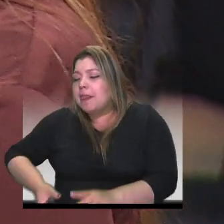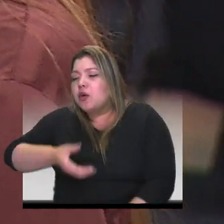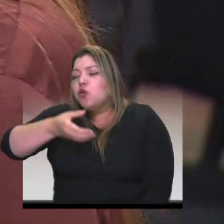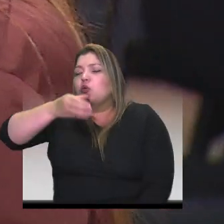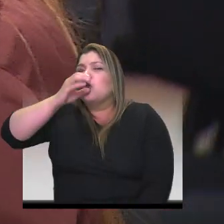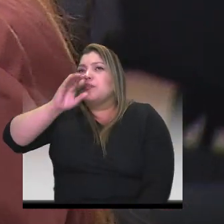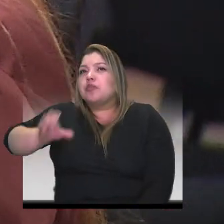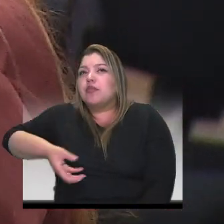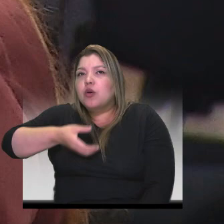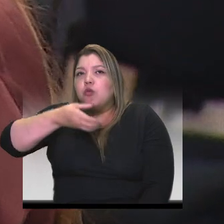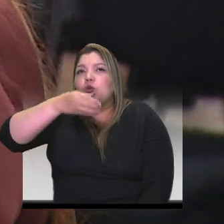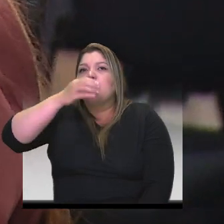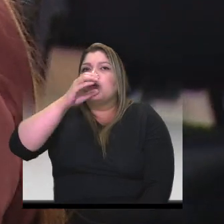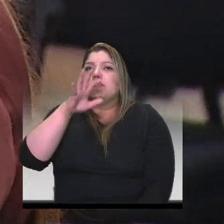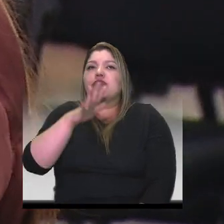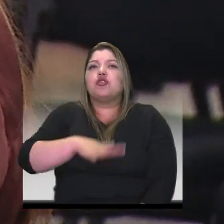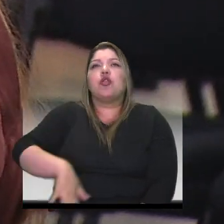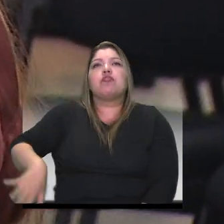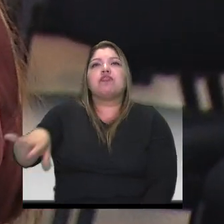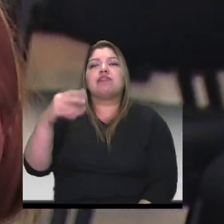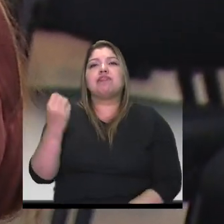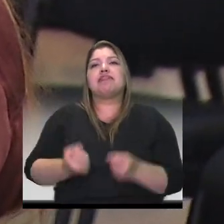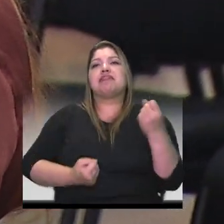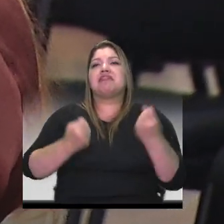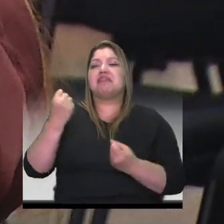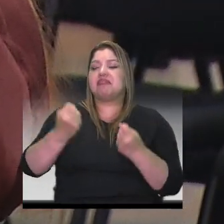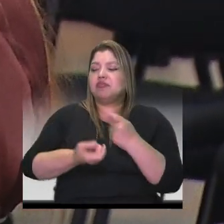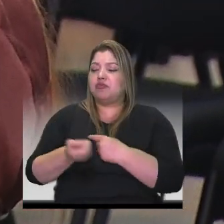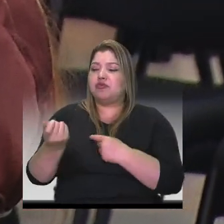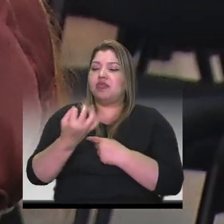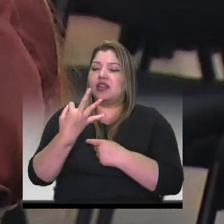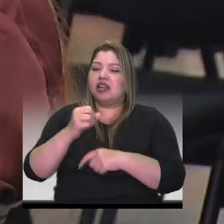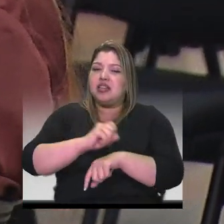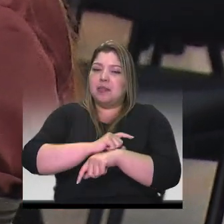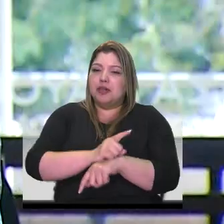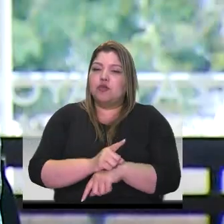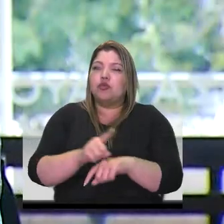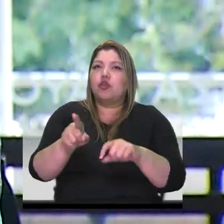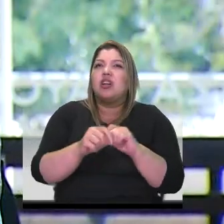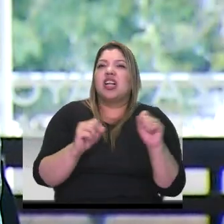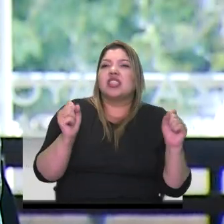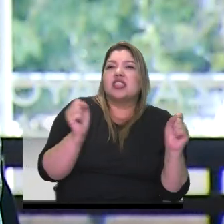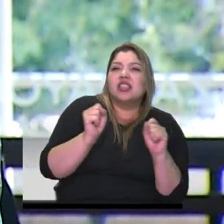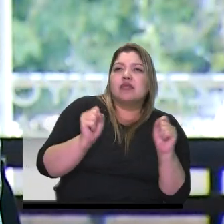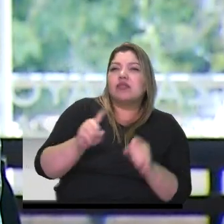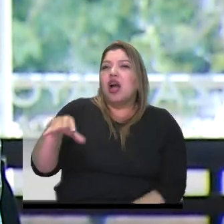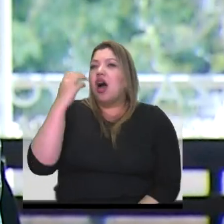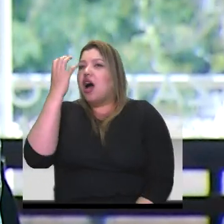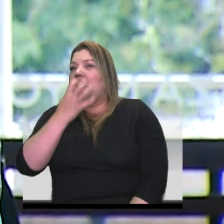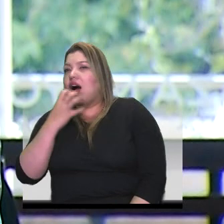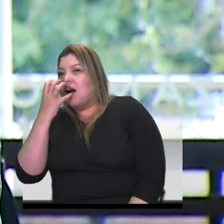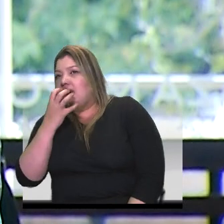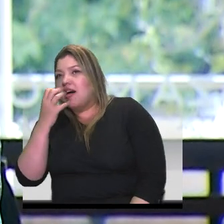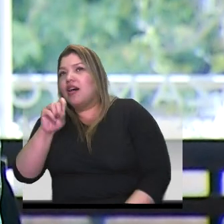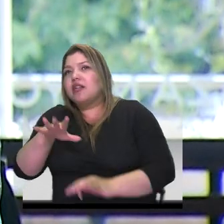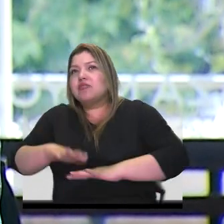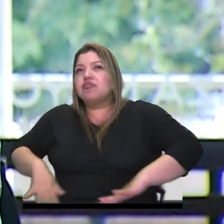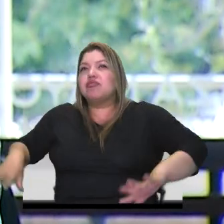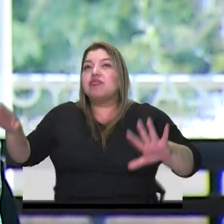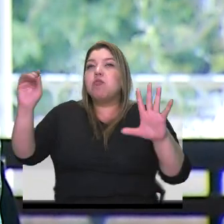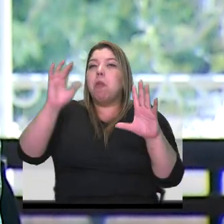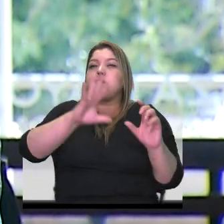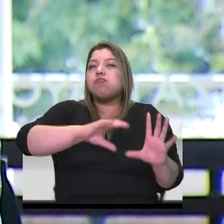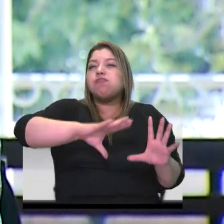estaciones moviéndome en carro media hora, tierra fría, tierra templada, tierra caliente. Tengo ese fenómeno de las nubes subiendo